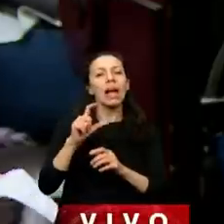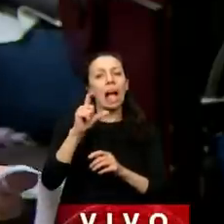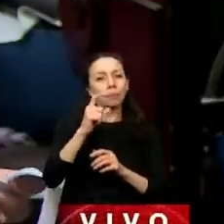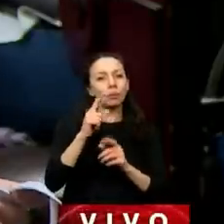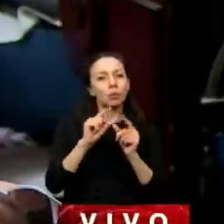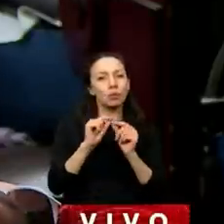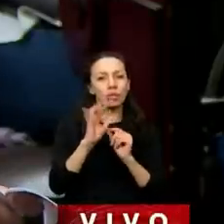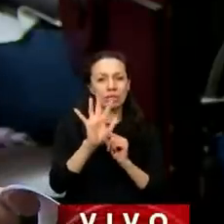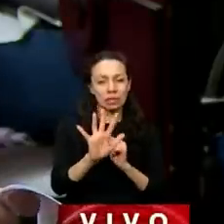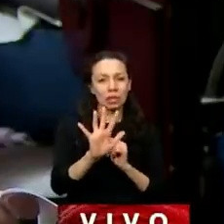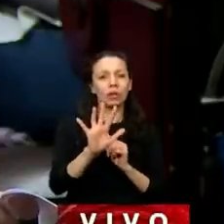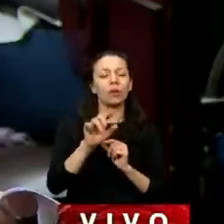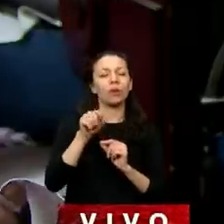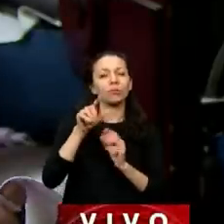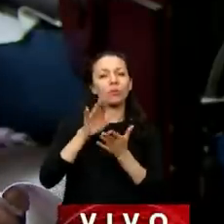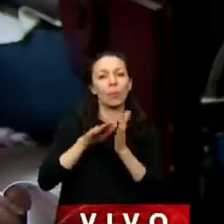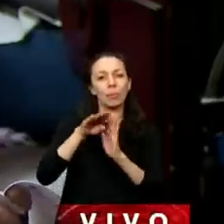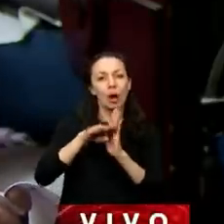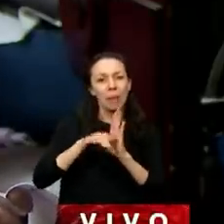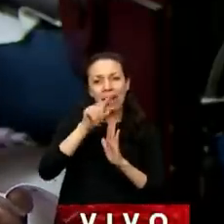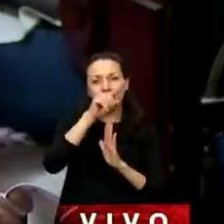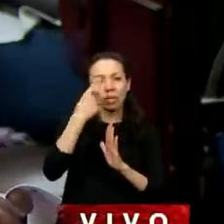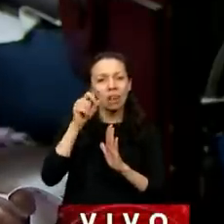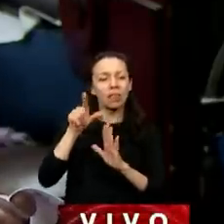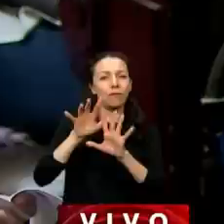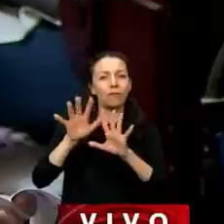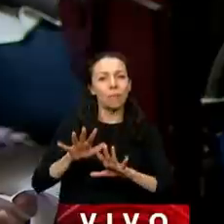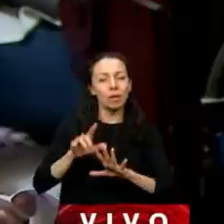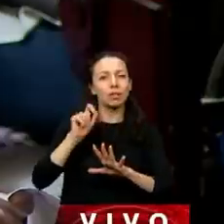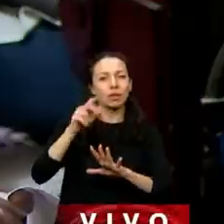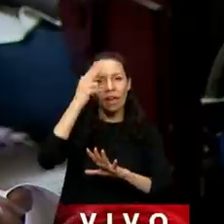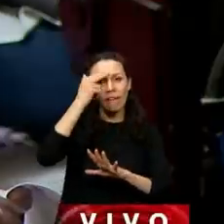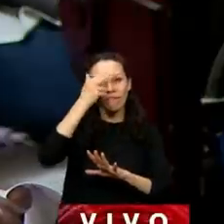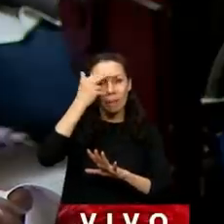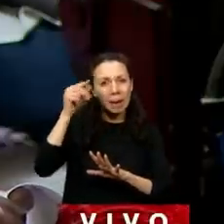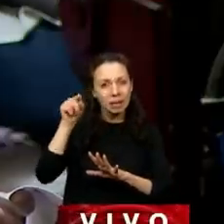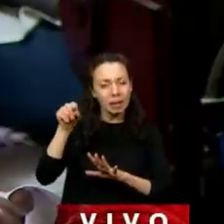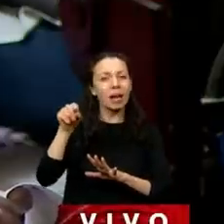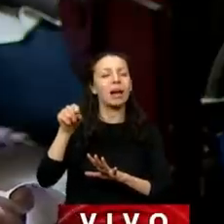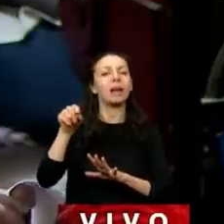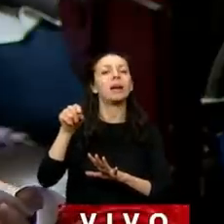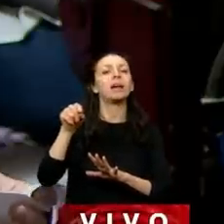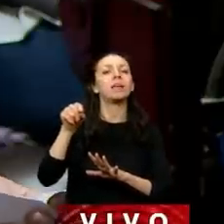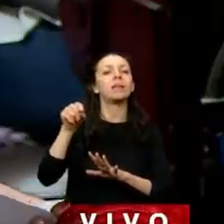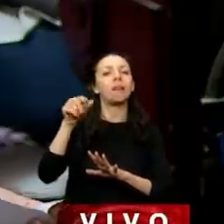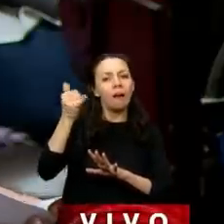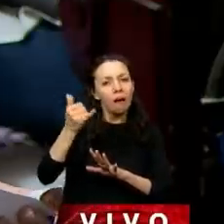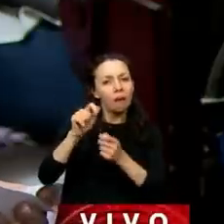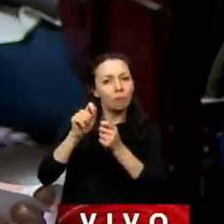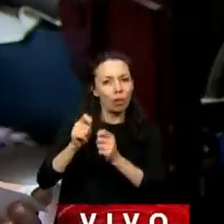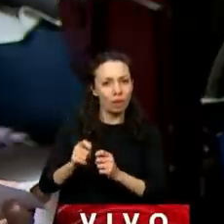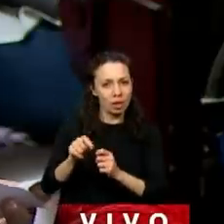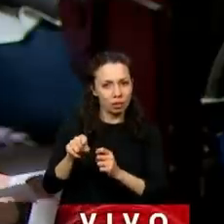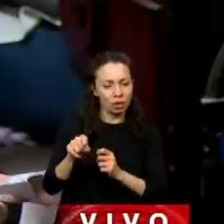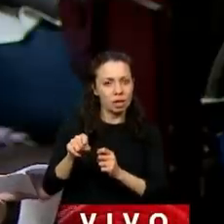quinto, Programa Nacional de Formación de Enfermería, con